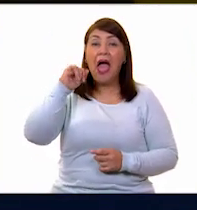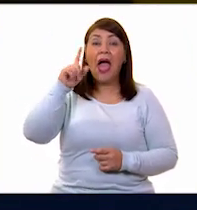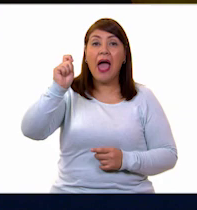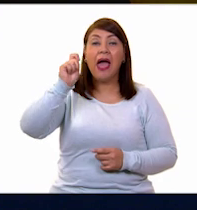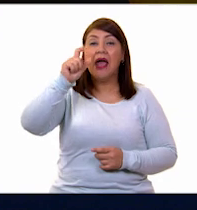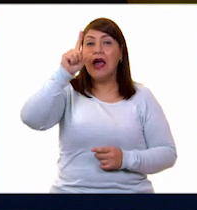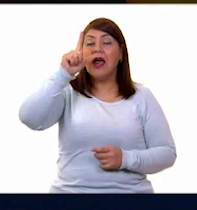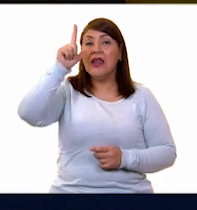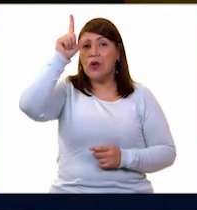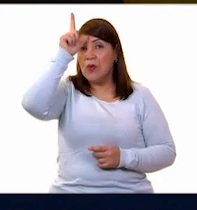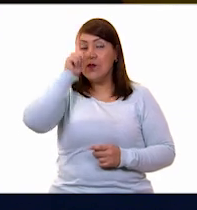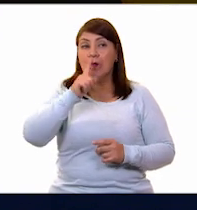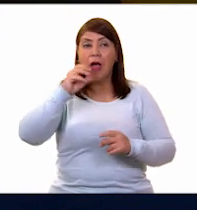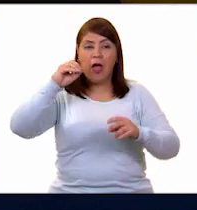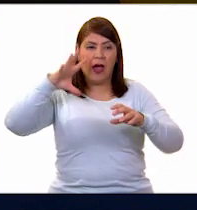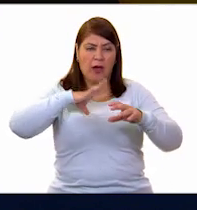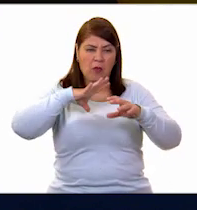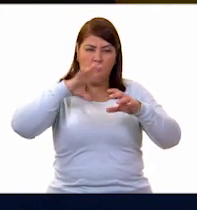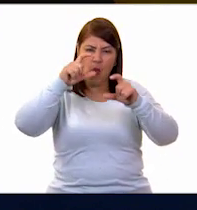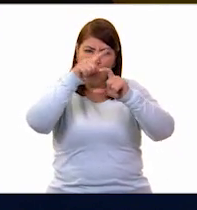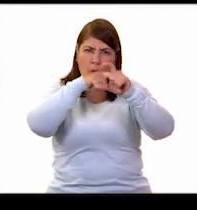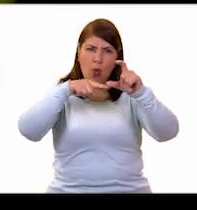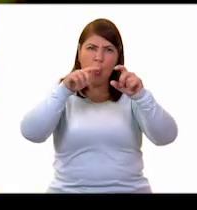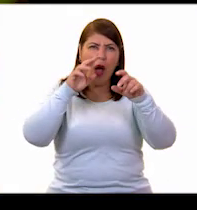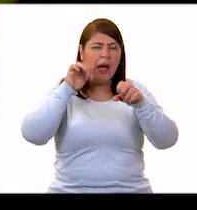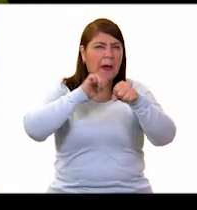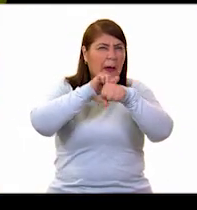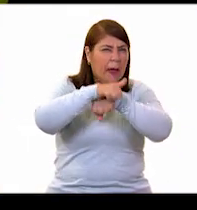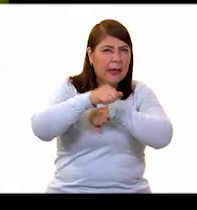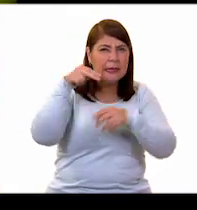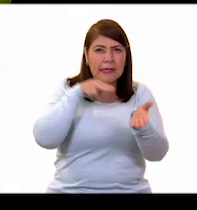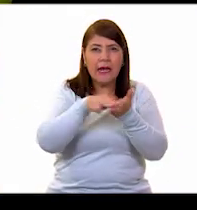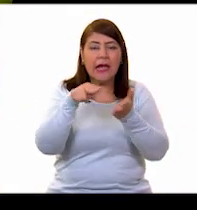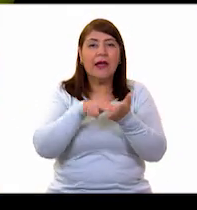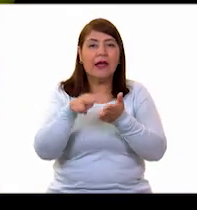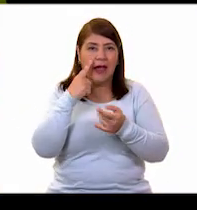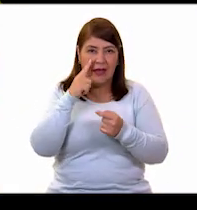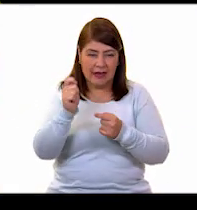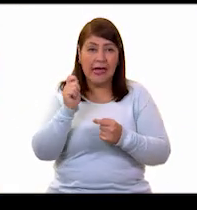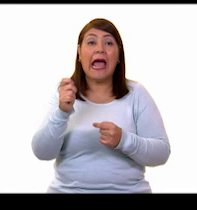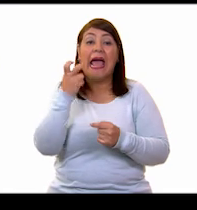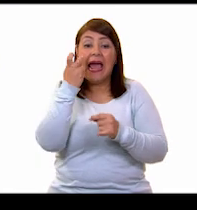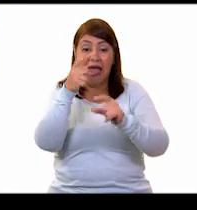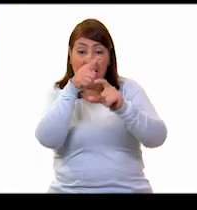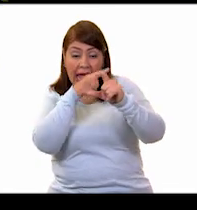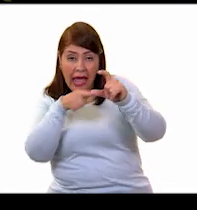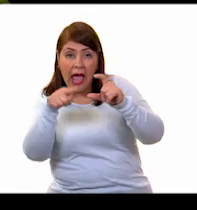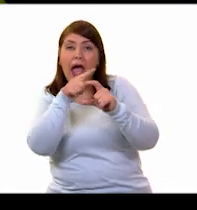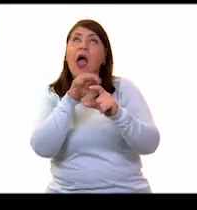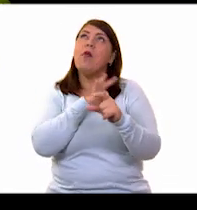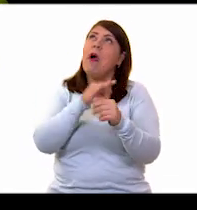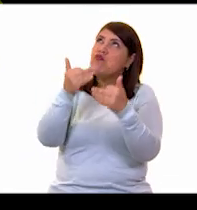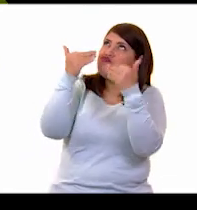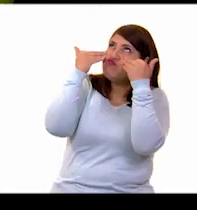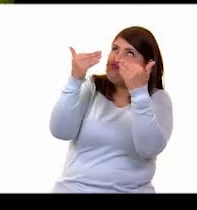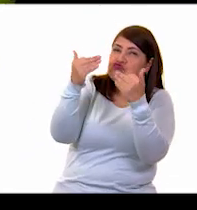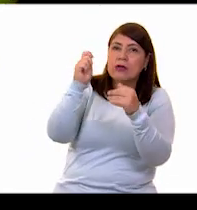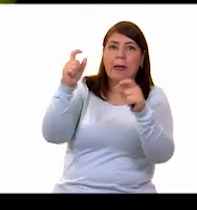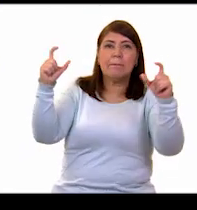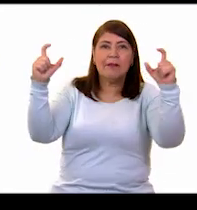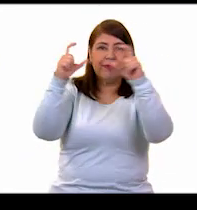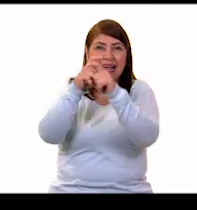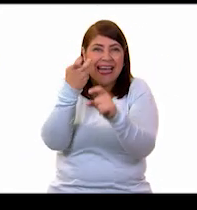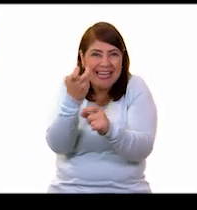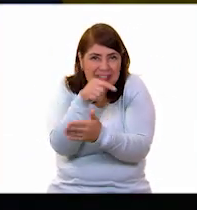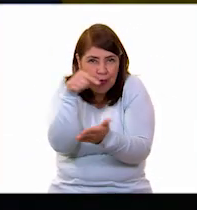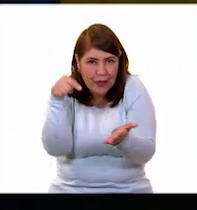una pequeña sombra sobre la Tierra. Bien. Y es precisamente en ese espacio geográfico donde se podrá observar el fenómeno de eclipse